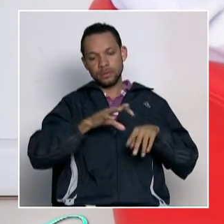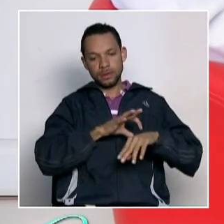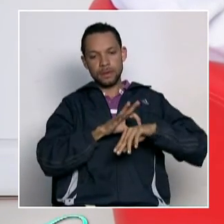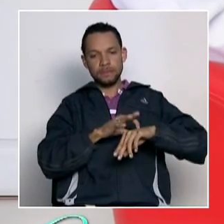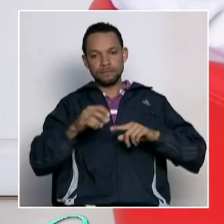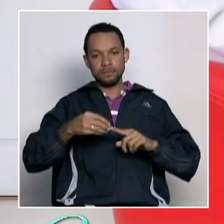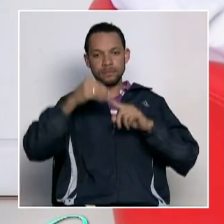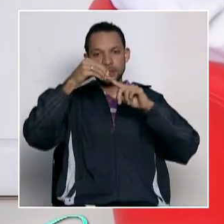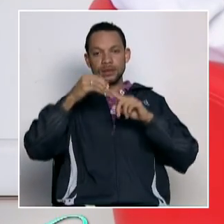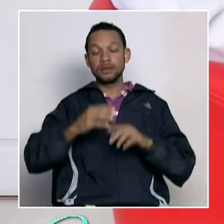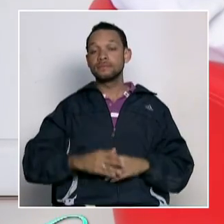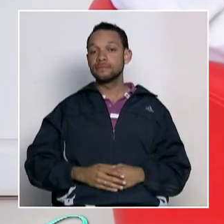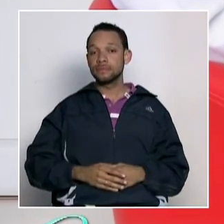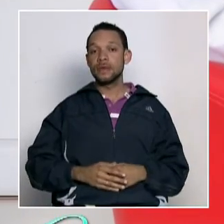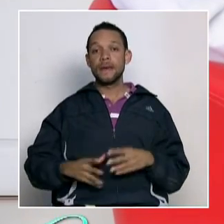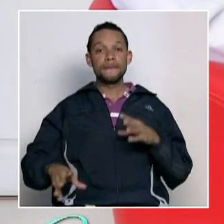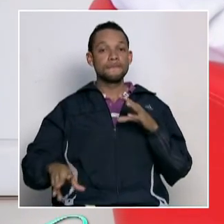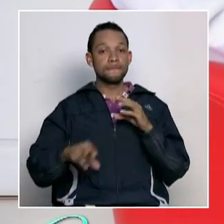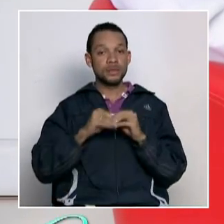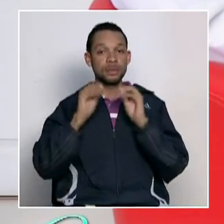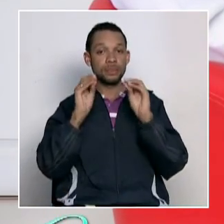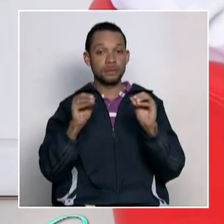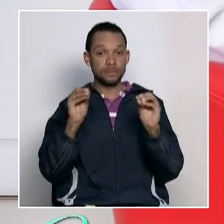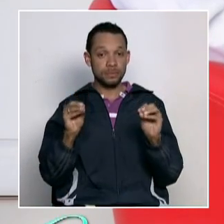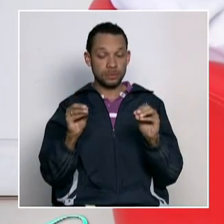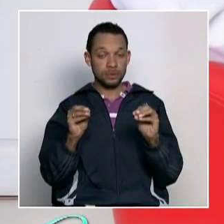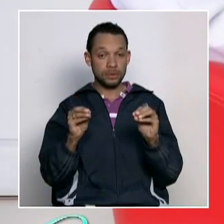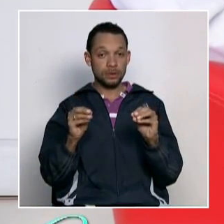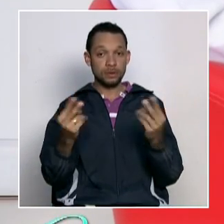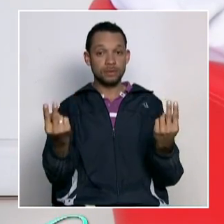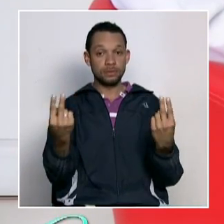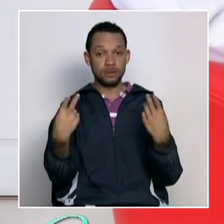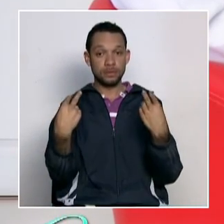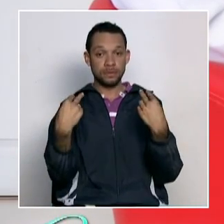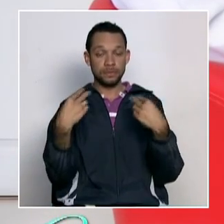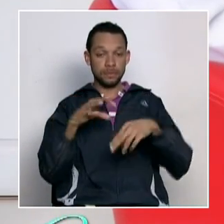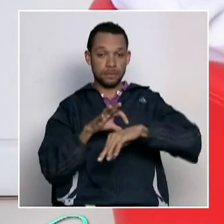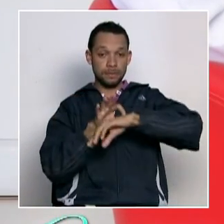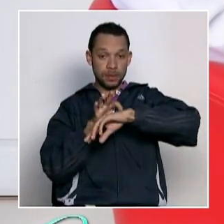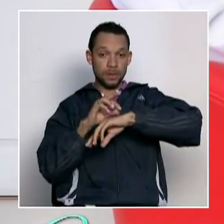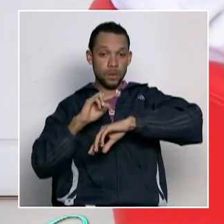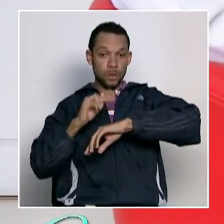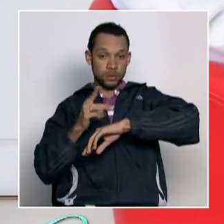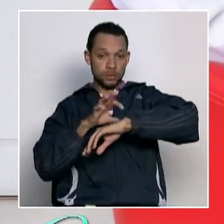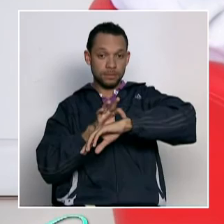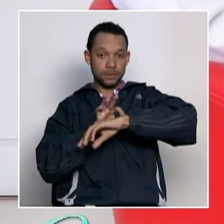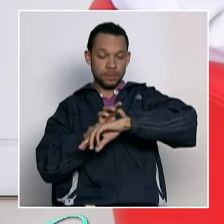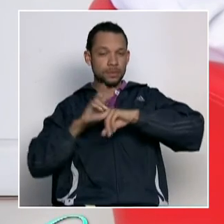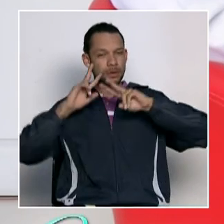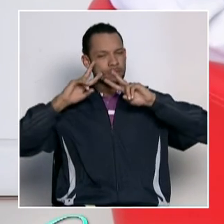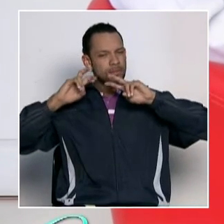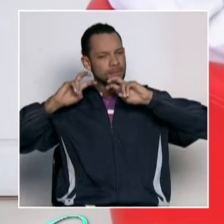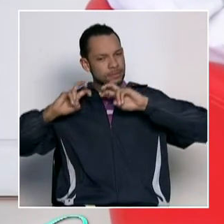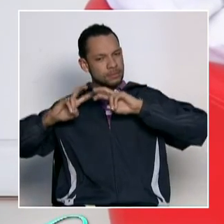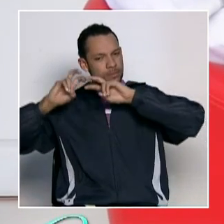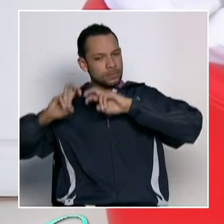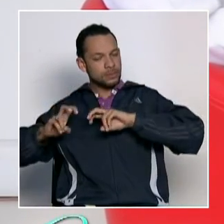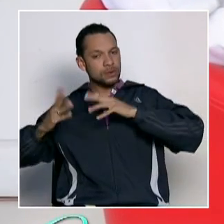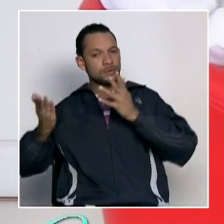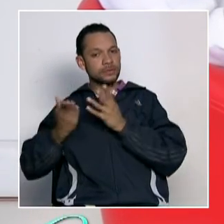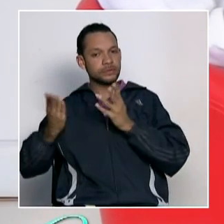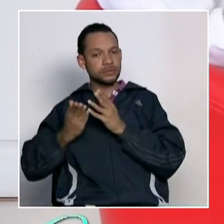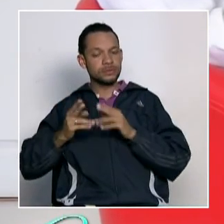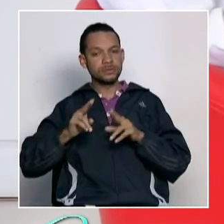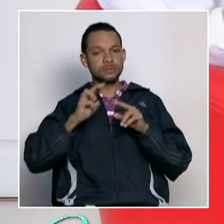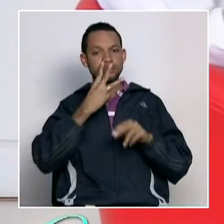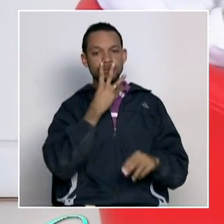de vista. Yo quiero que, como este programa lo ven tantos profesionales de la salud, puedan ampliar este concepto buscando la